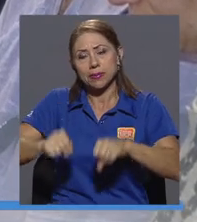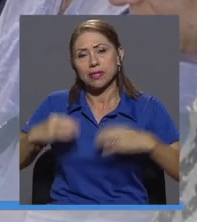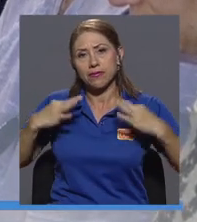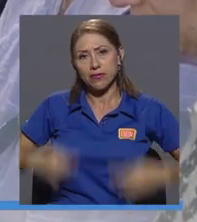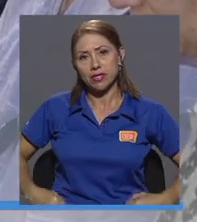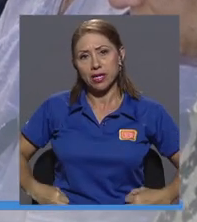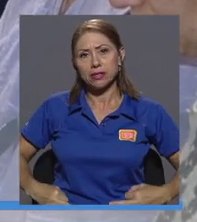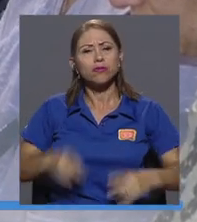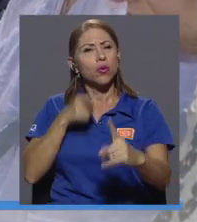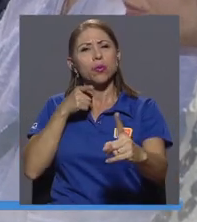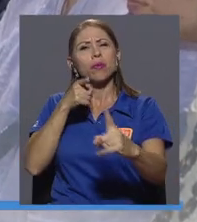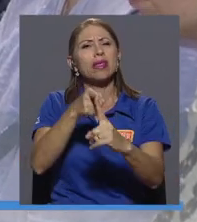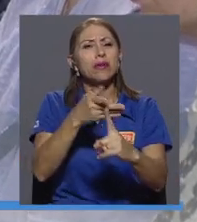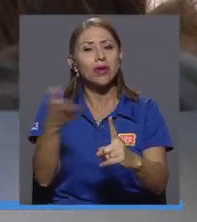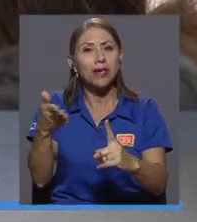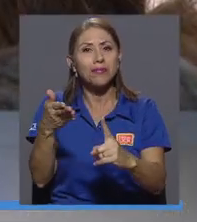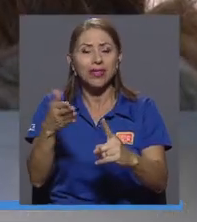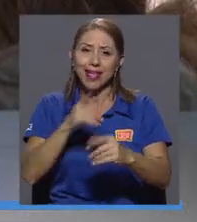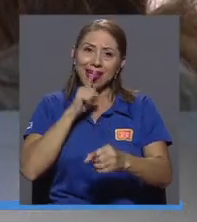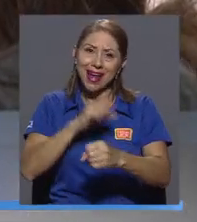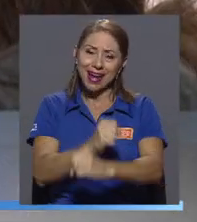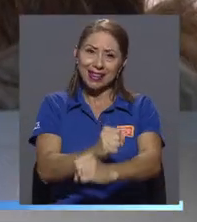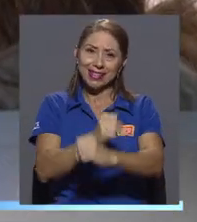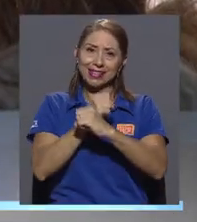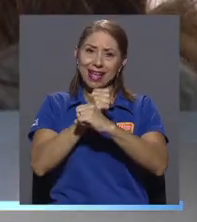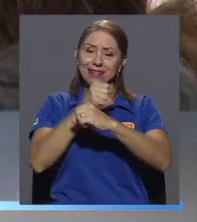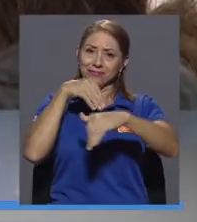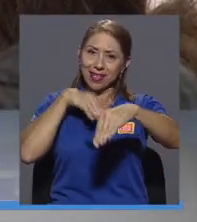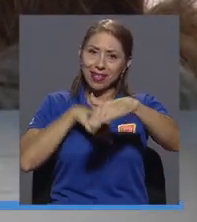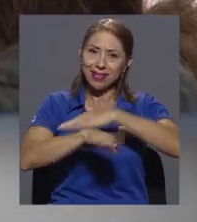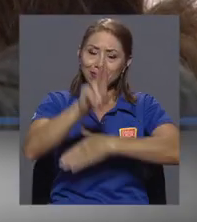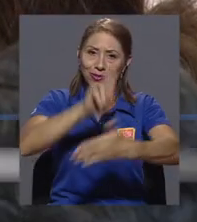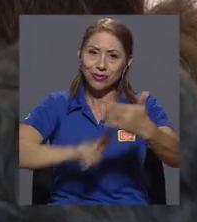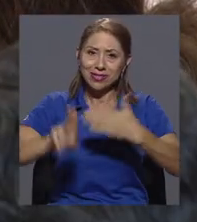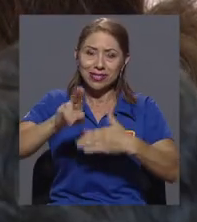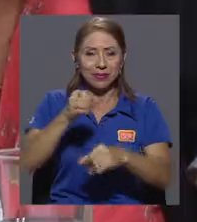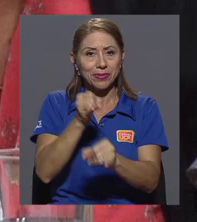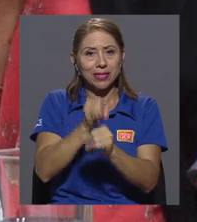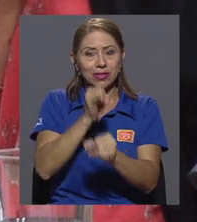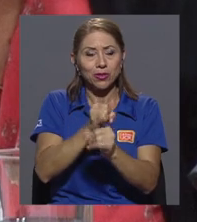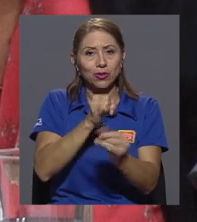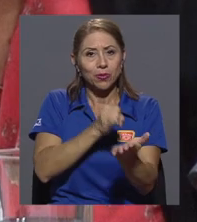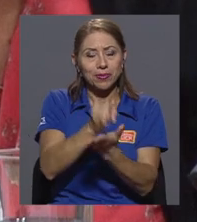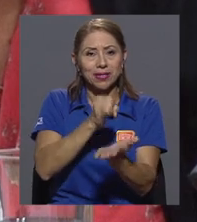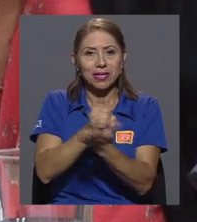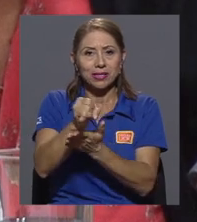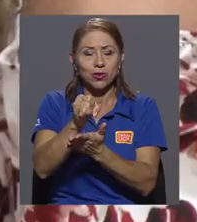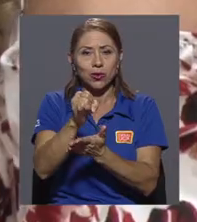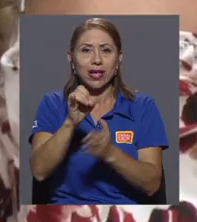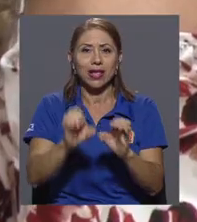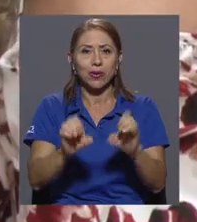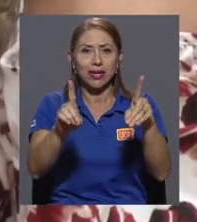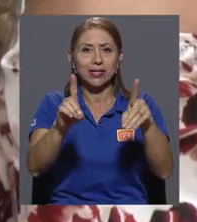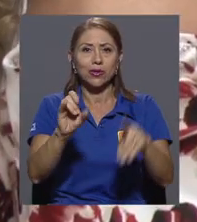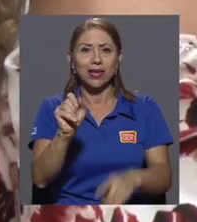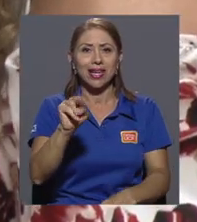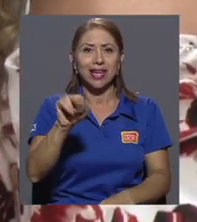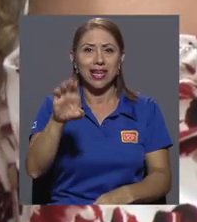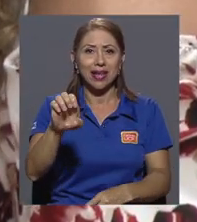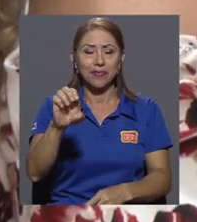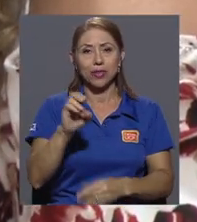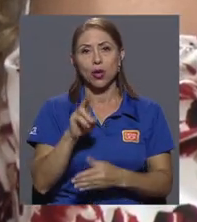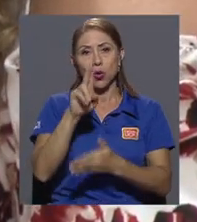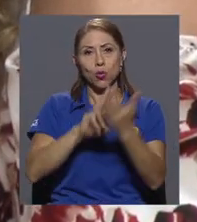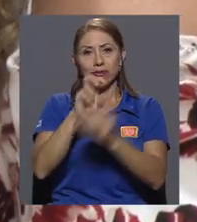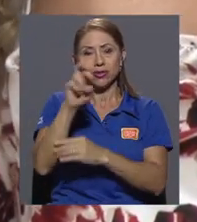fin de garantizar la accesibilidad en el entorno universitario, el Instituto de Investigación en Educación INIE de la UCR publicó la Guía